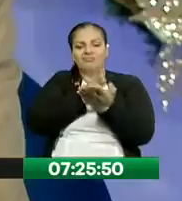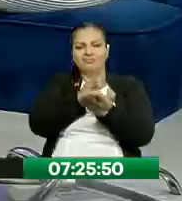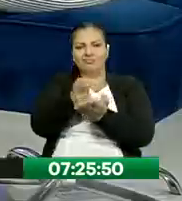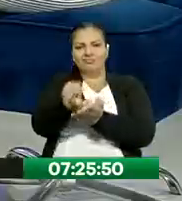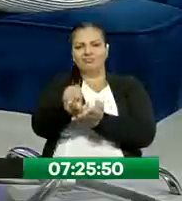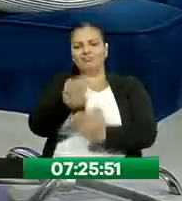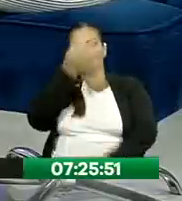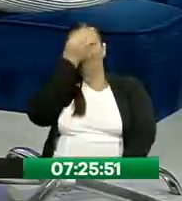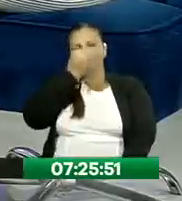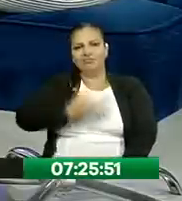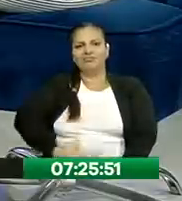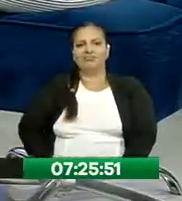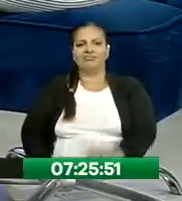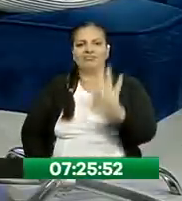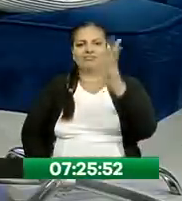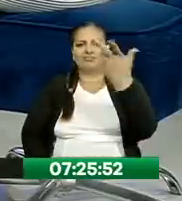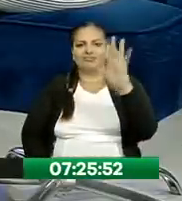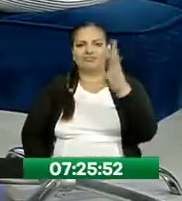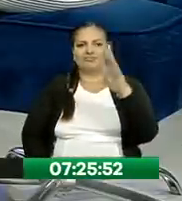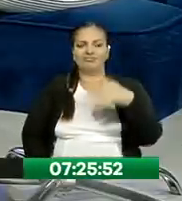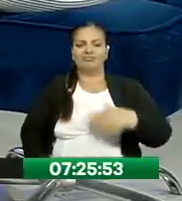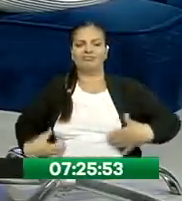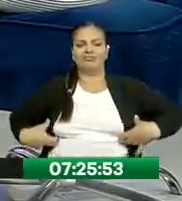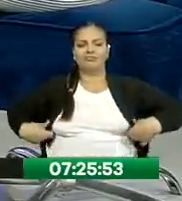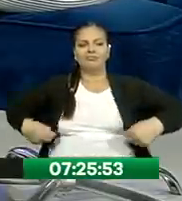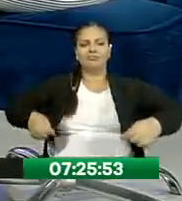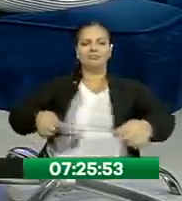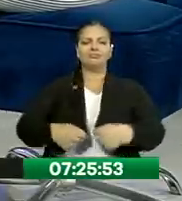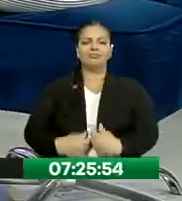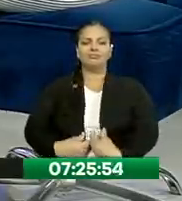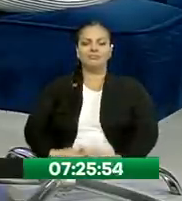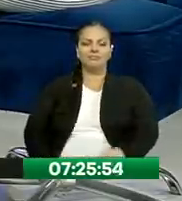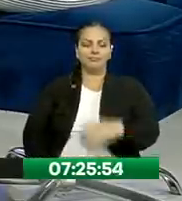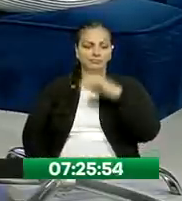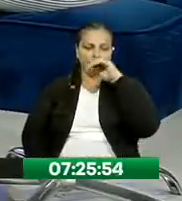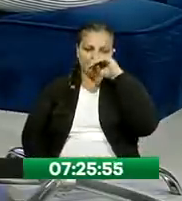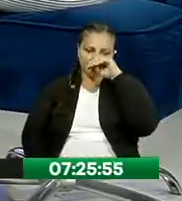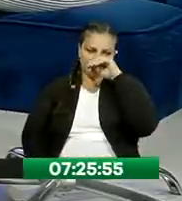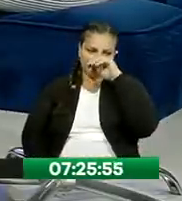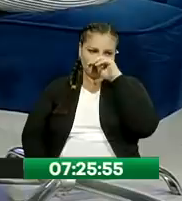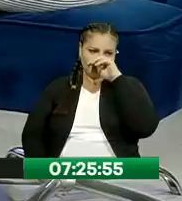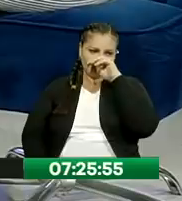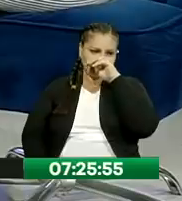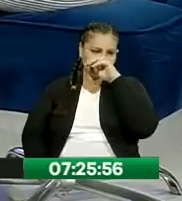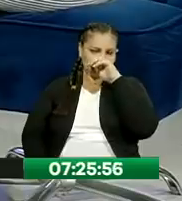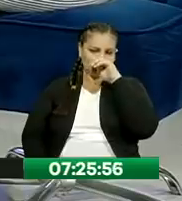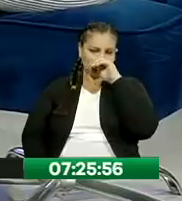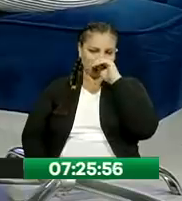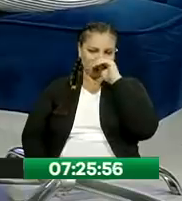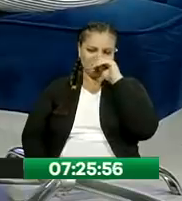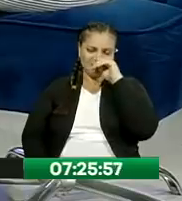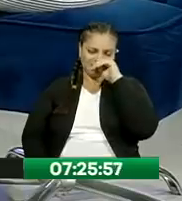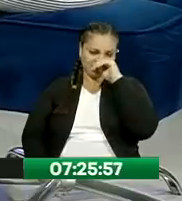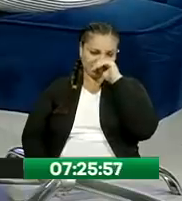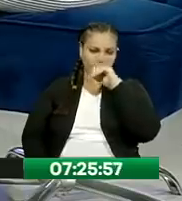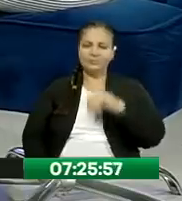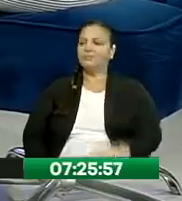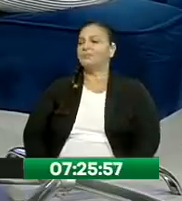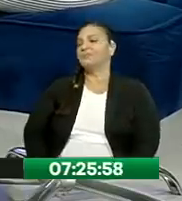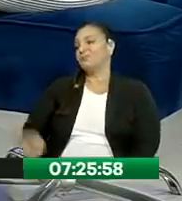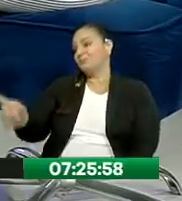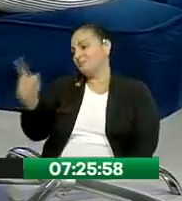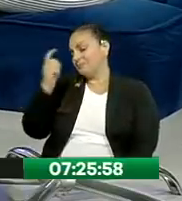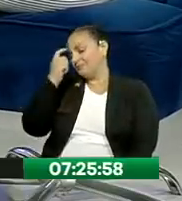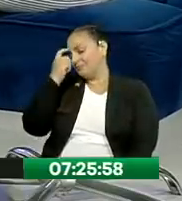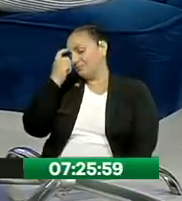esta reflexión, mi estimado doctor? ¿Hasta dónde cree, y a efectos de, tal vez, mirando un poco a futuro, no digo incluso en